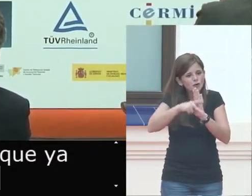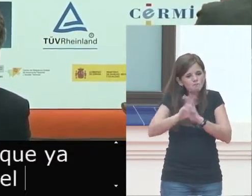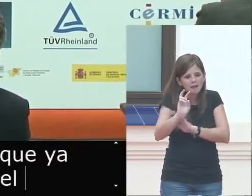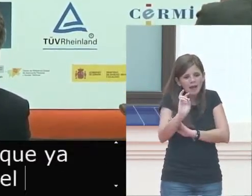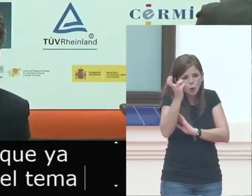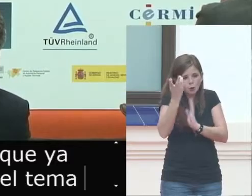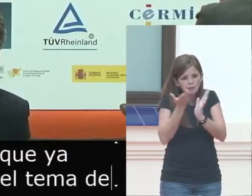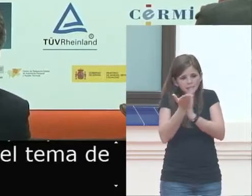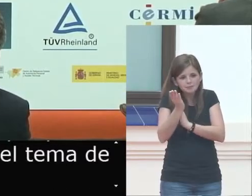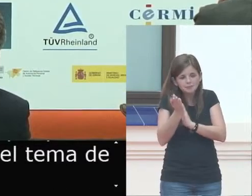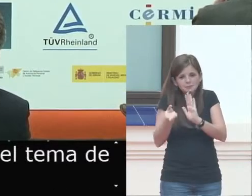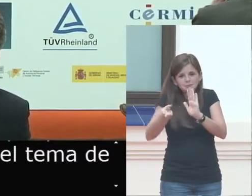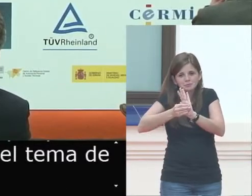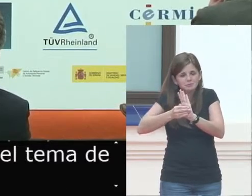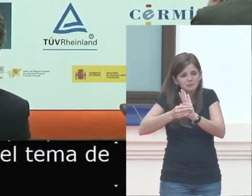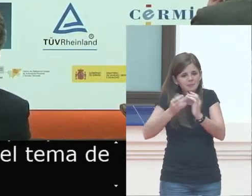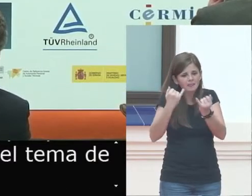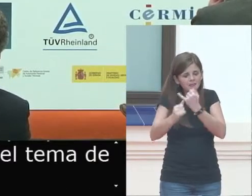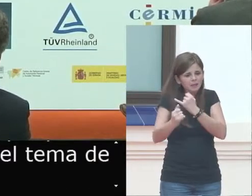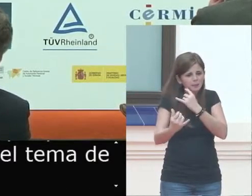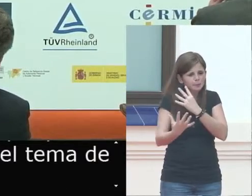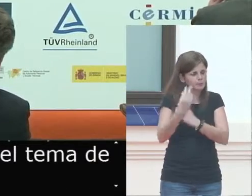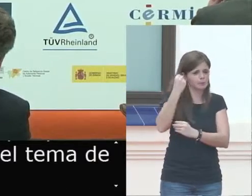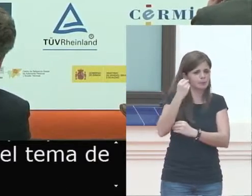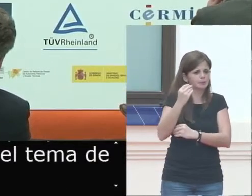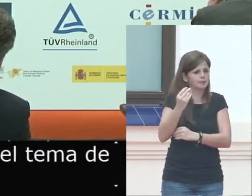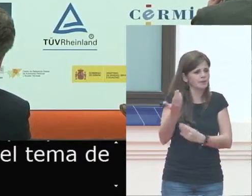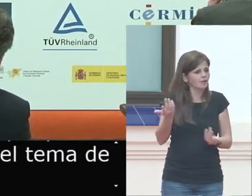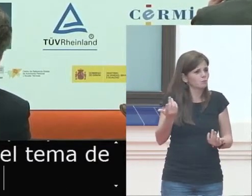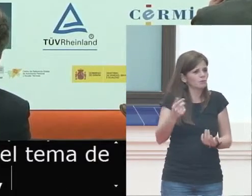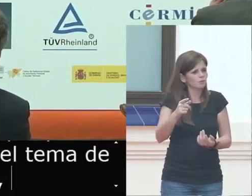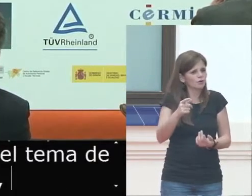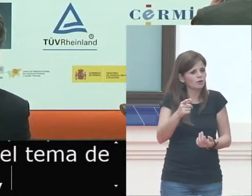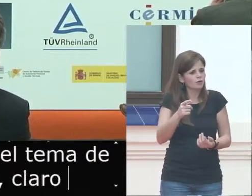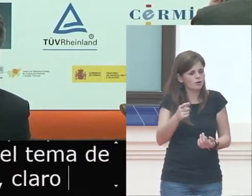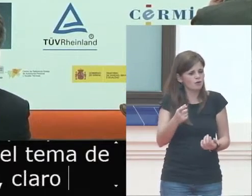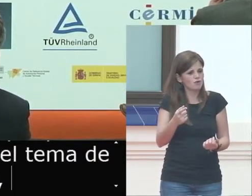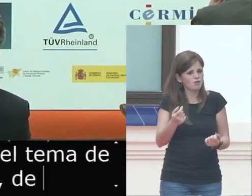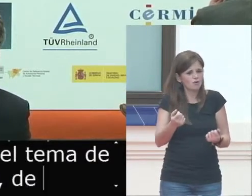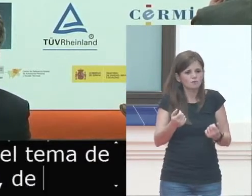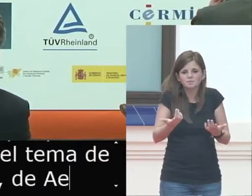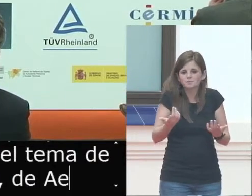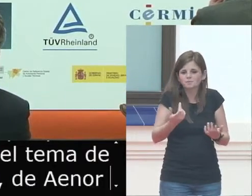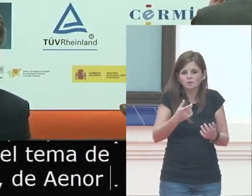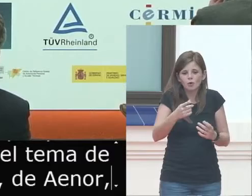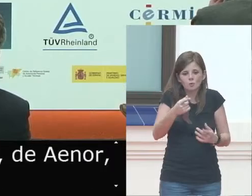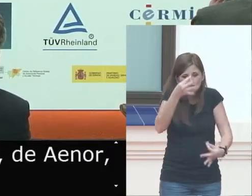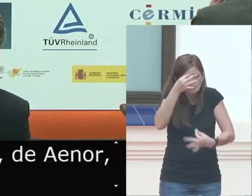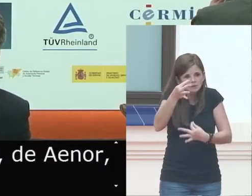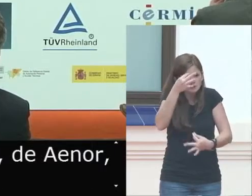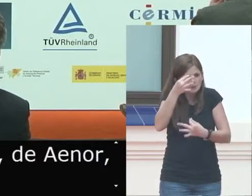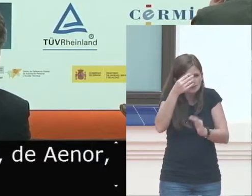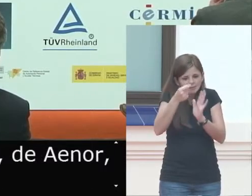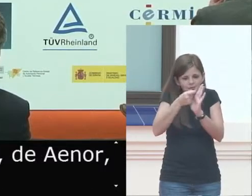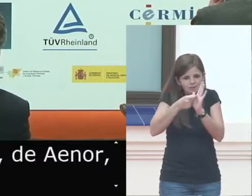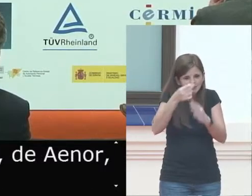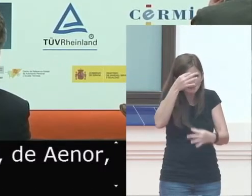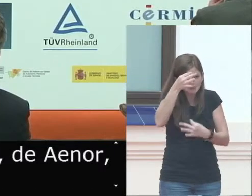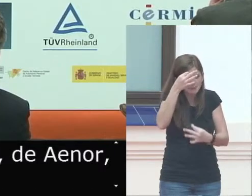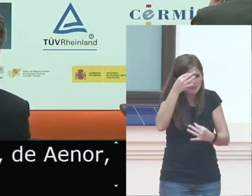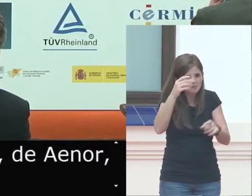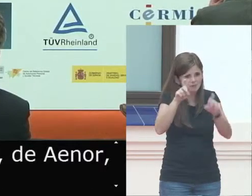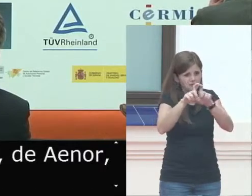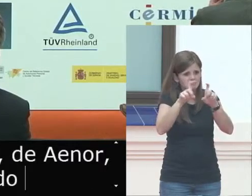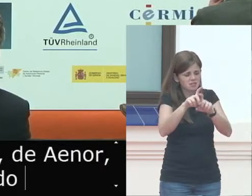AENOR, claro, te echan la bronca porque ha sido demasiado intenso en las especificaciones y las empresas